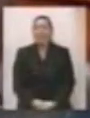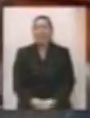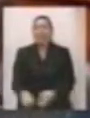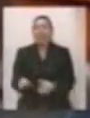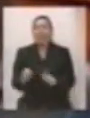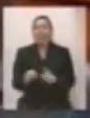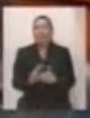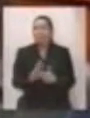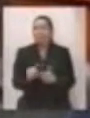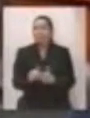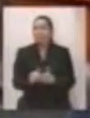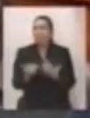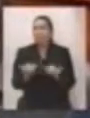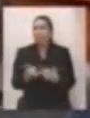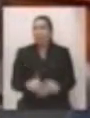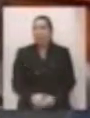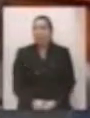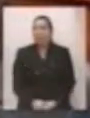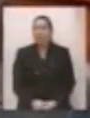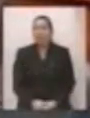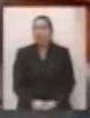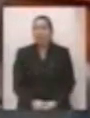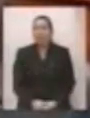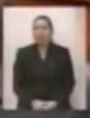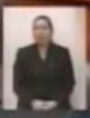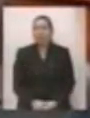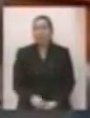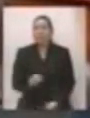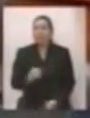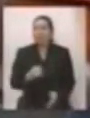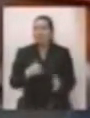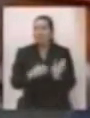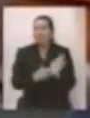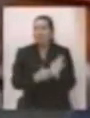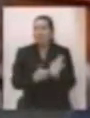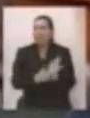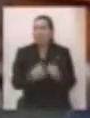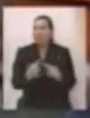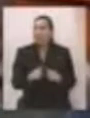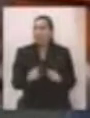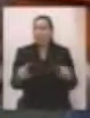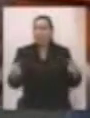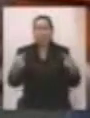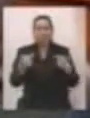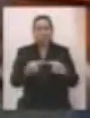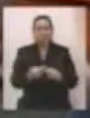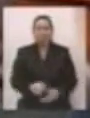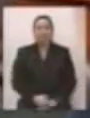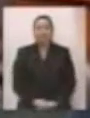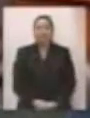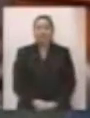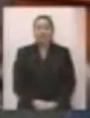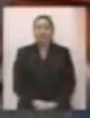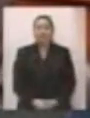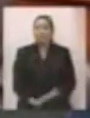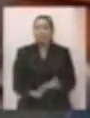hace que incluso todos los que acá pecamos ya canas podemos constatar que hay una suerte de contradicción generacional